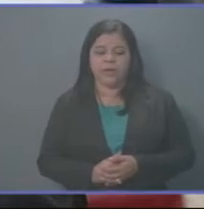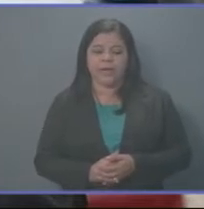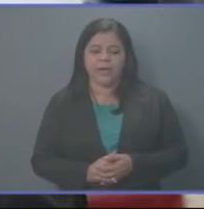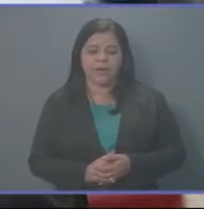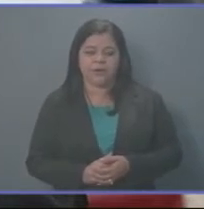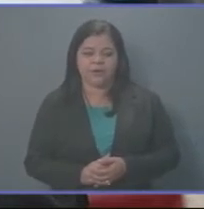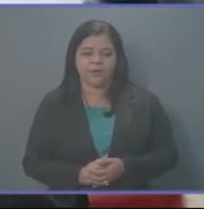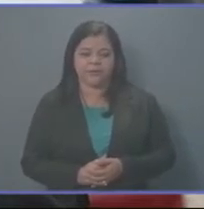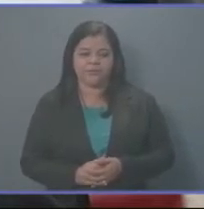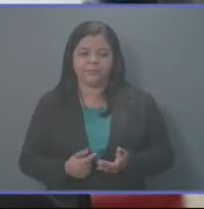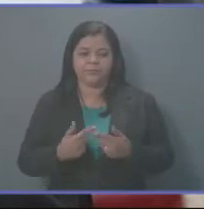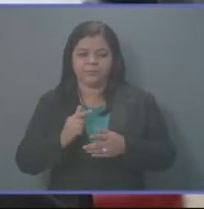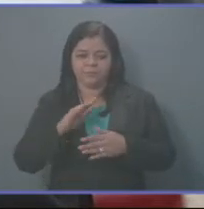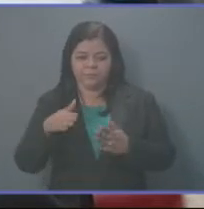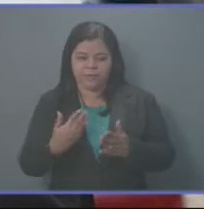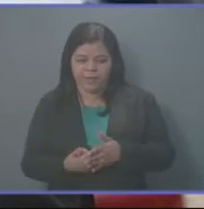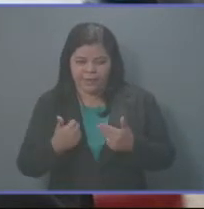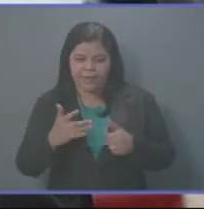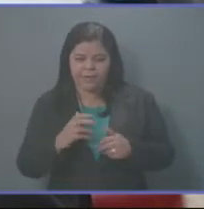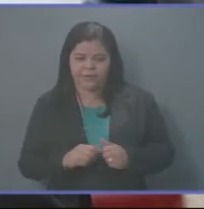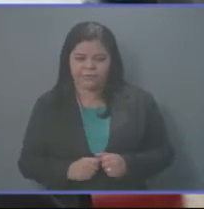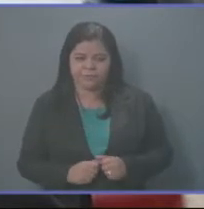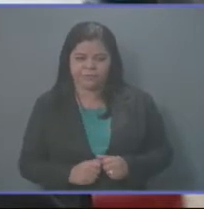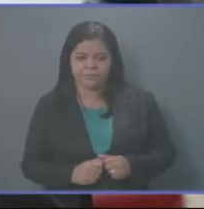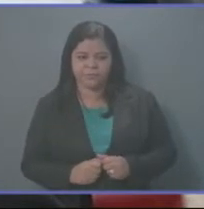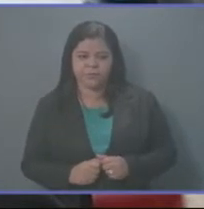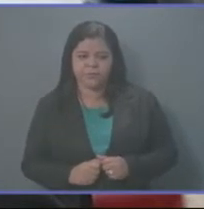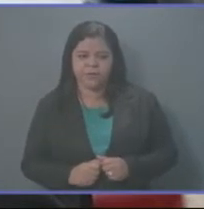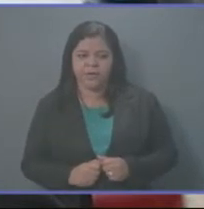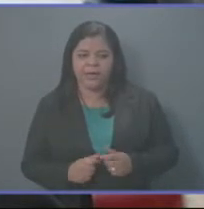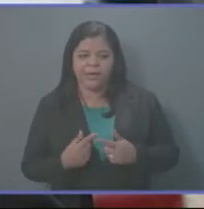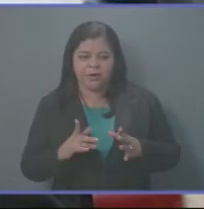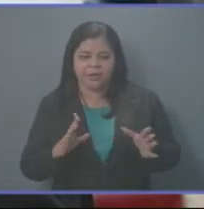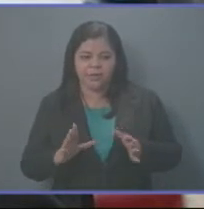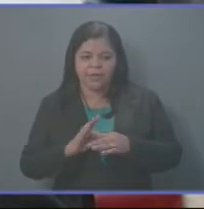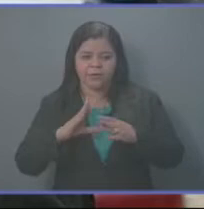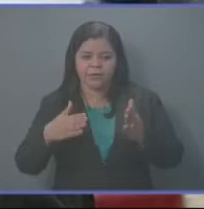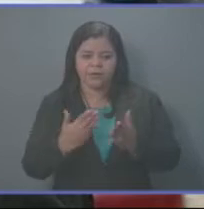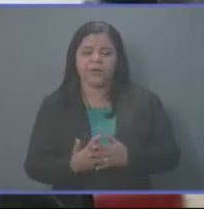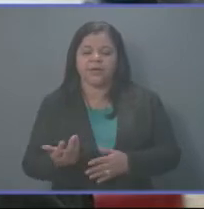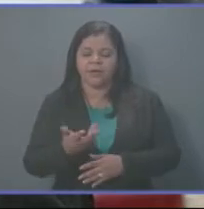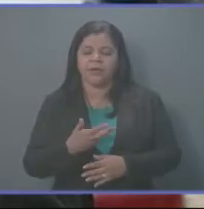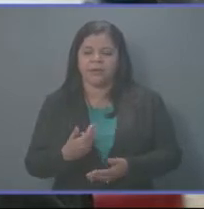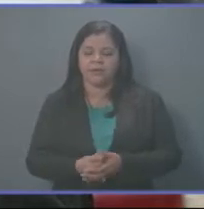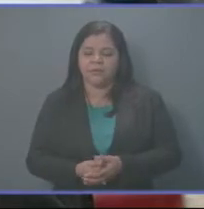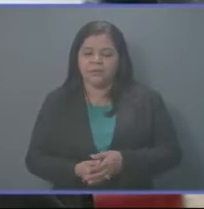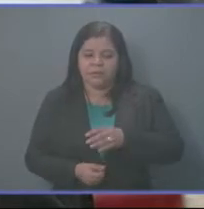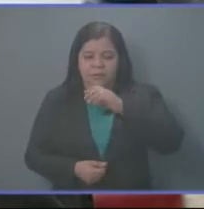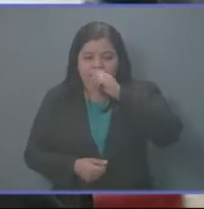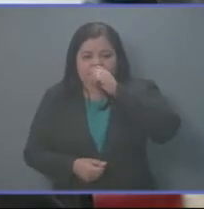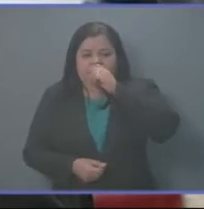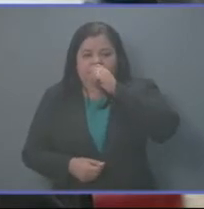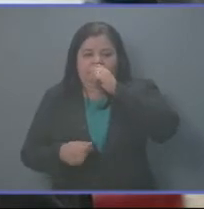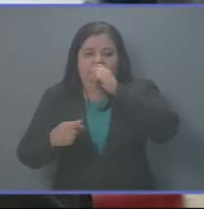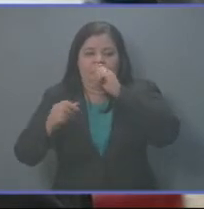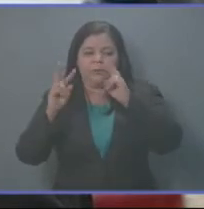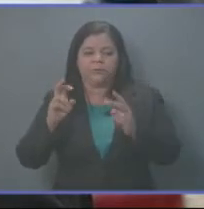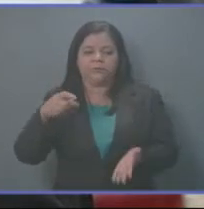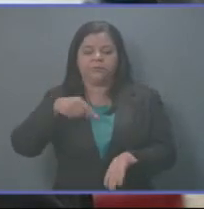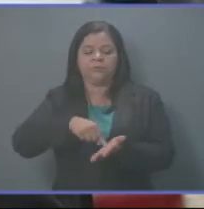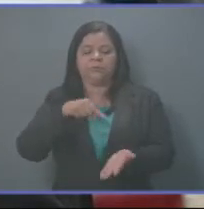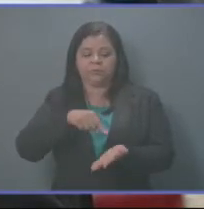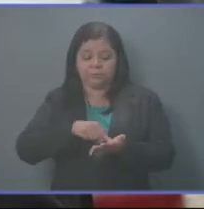evasores de este país. Y prácticamente le han condonado de un solo plumazo la deuda por más